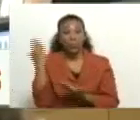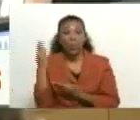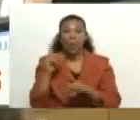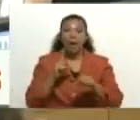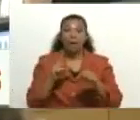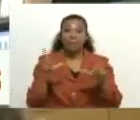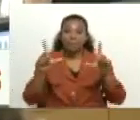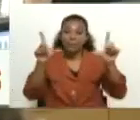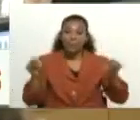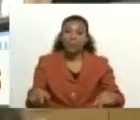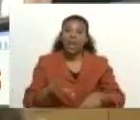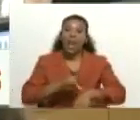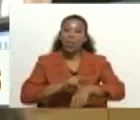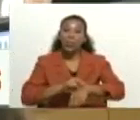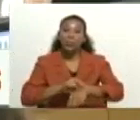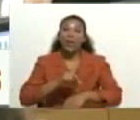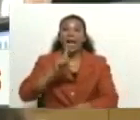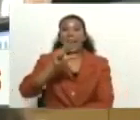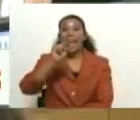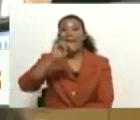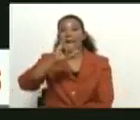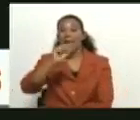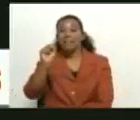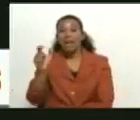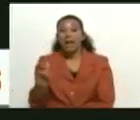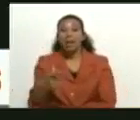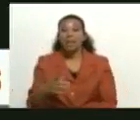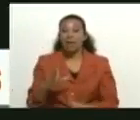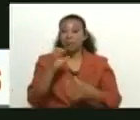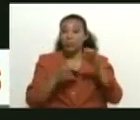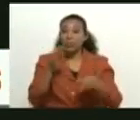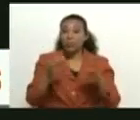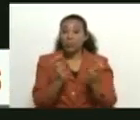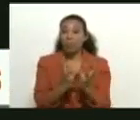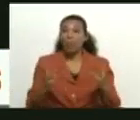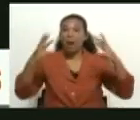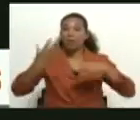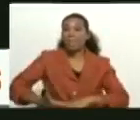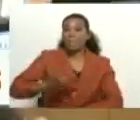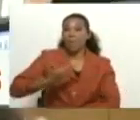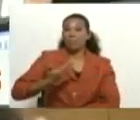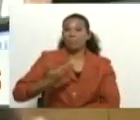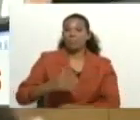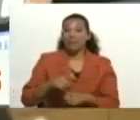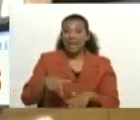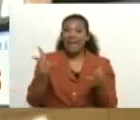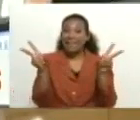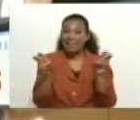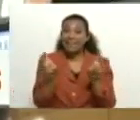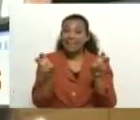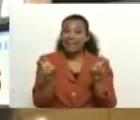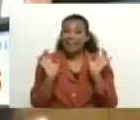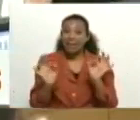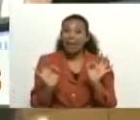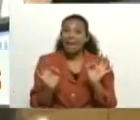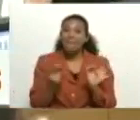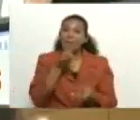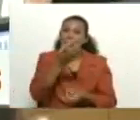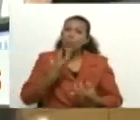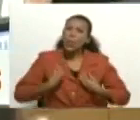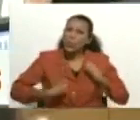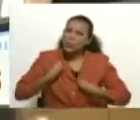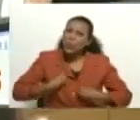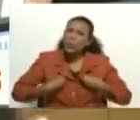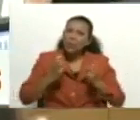minutos en persona, la doctora Lena Duhan, la funcionaria de Naciones Unidas más importante sobre este tema, que expresa la preocupación